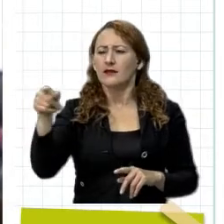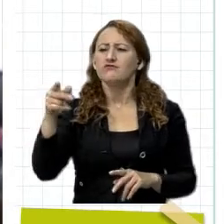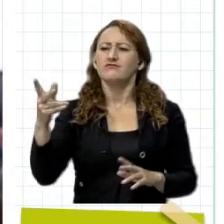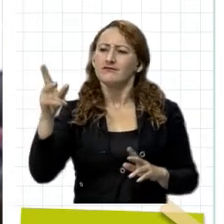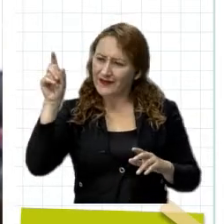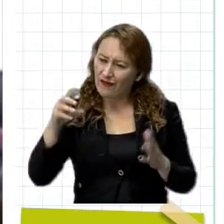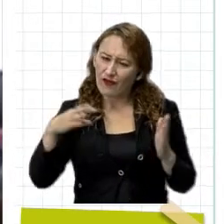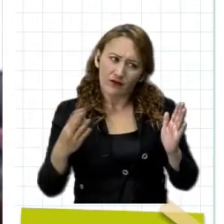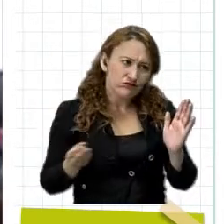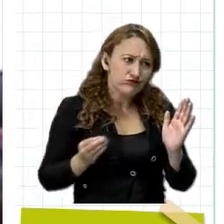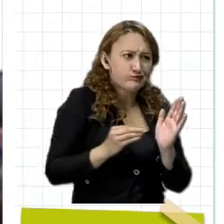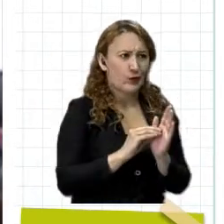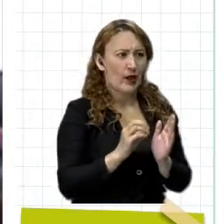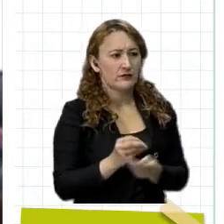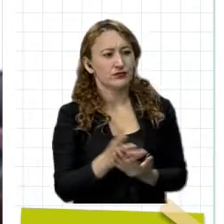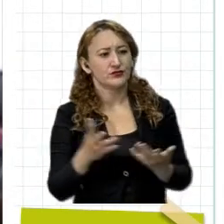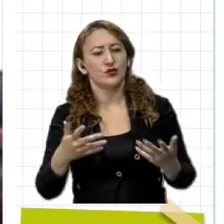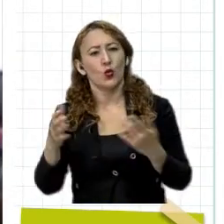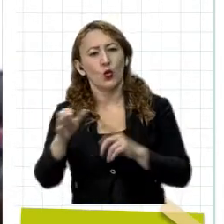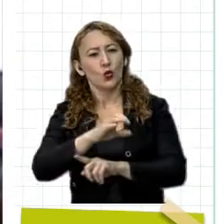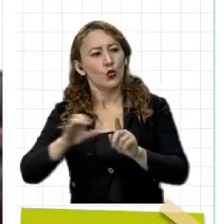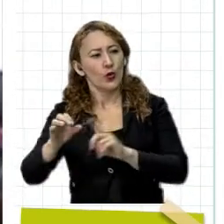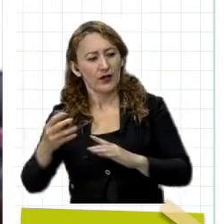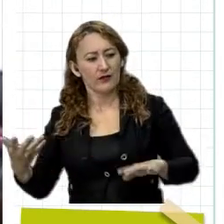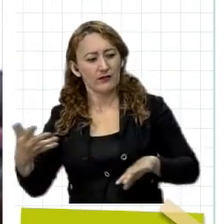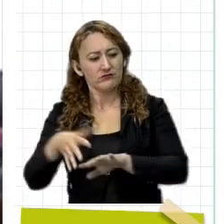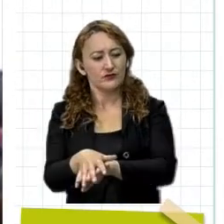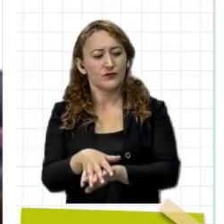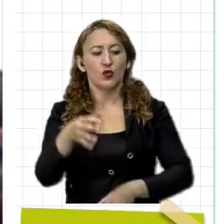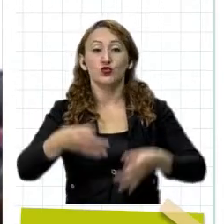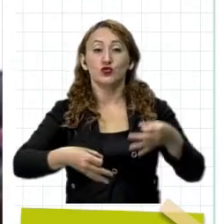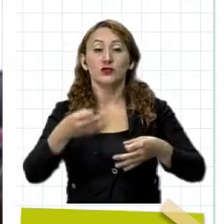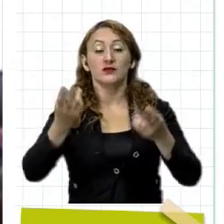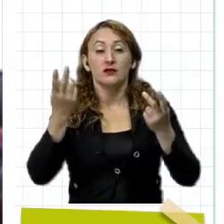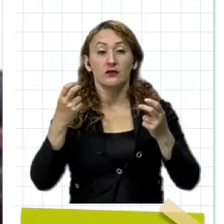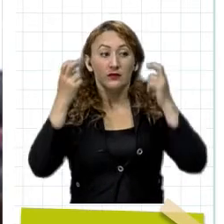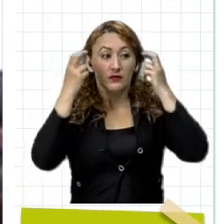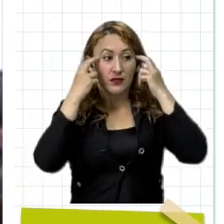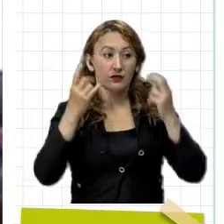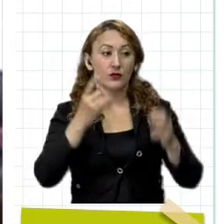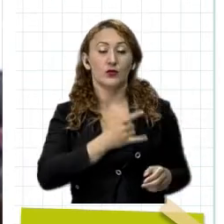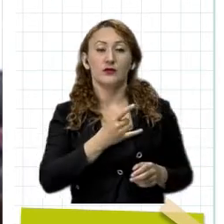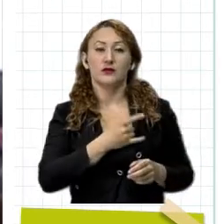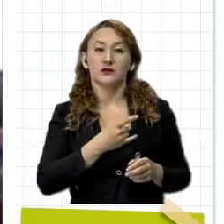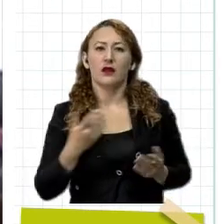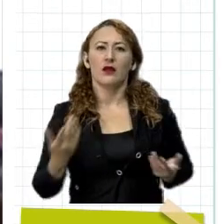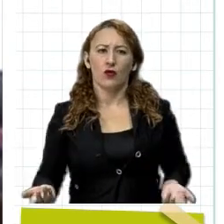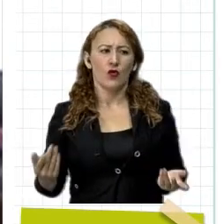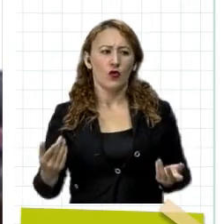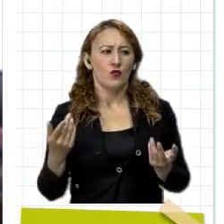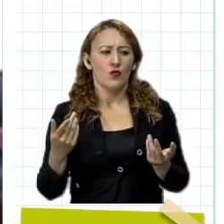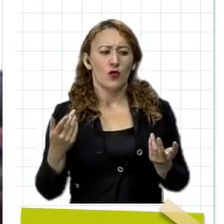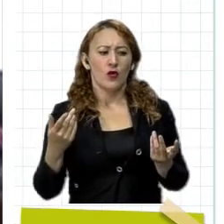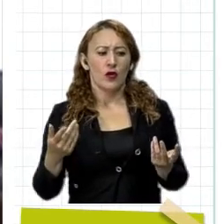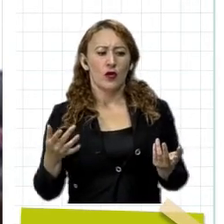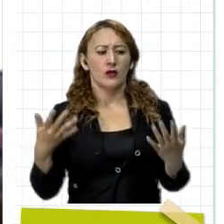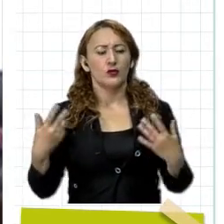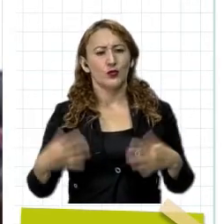de interculturalidad y justicia cognitiva en la universidad para erosionar las huellas de esos